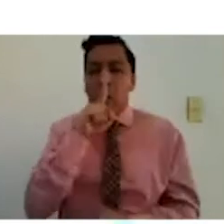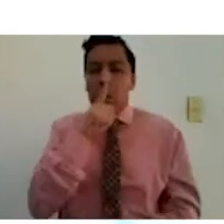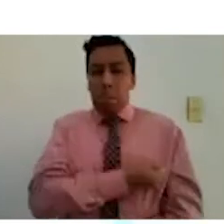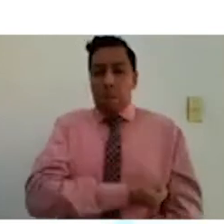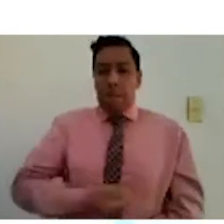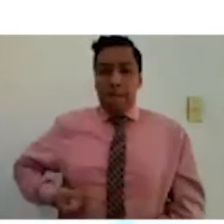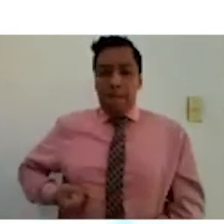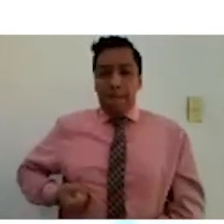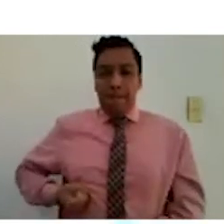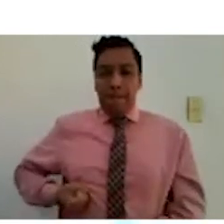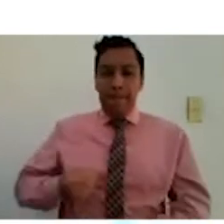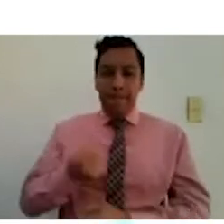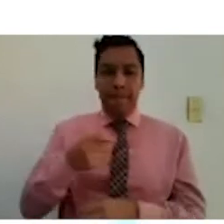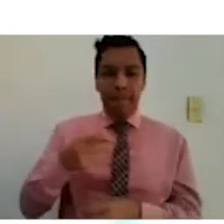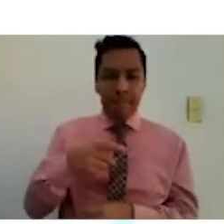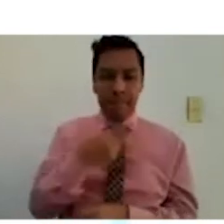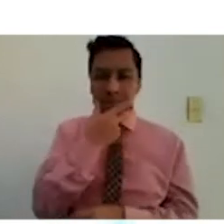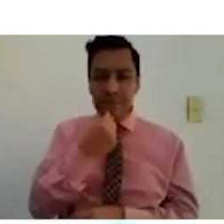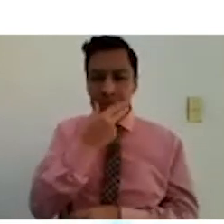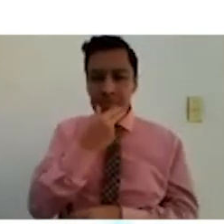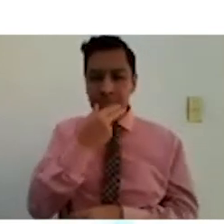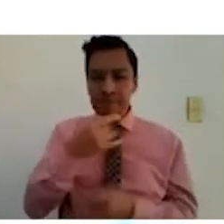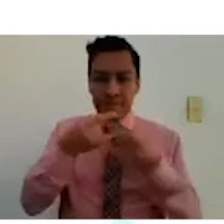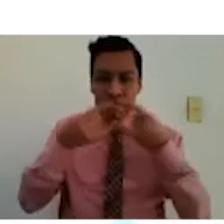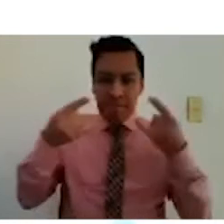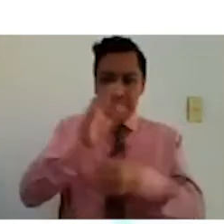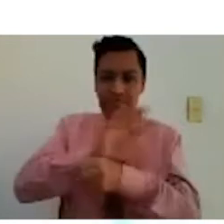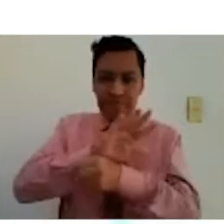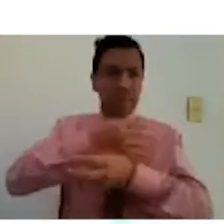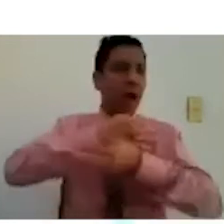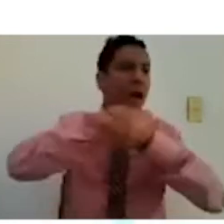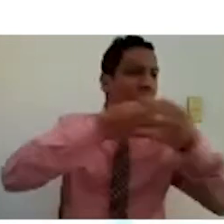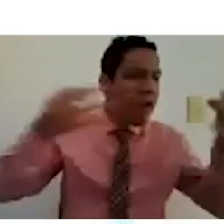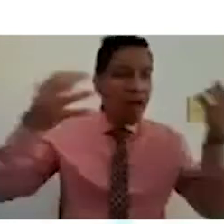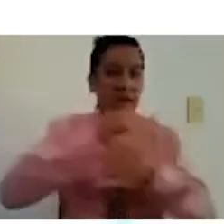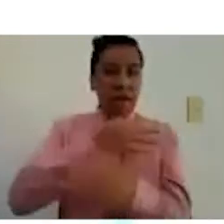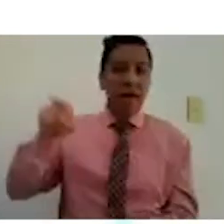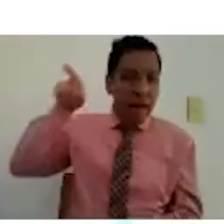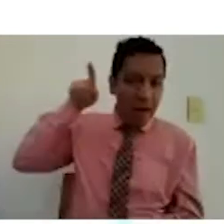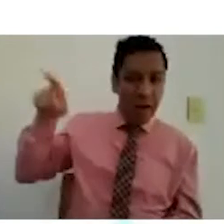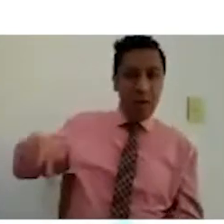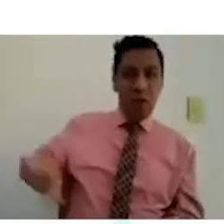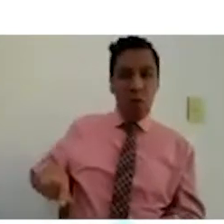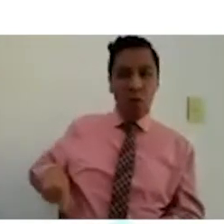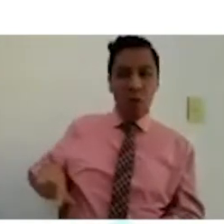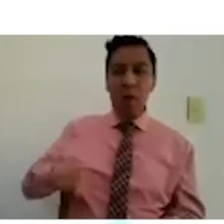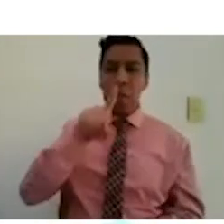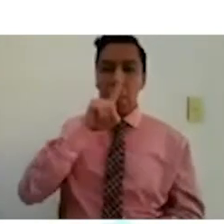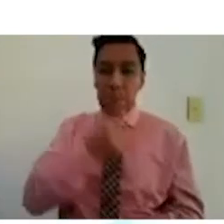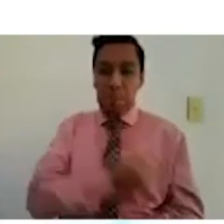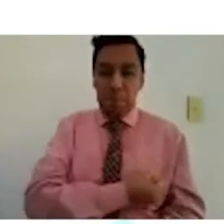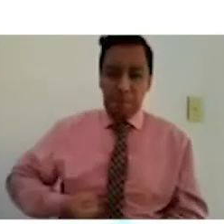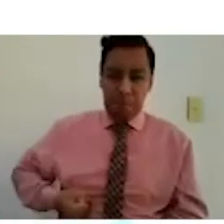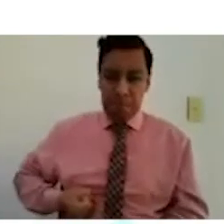y que comienza a azotar aquella decadente ciudad portuaria, magníficamente retratada por la cámara de De Santis, un